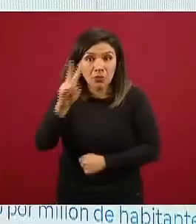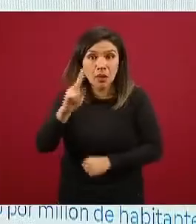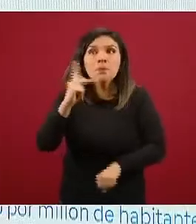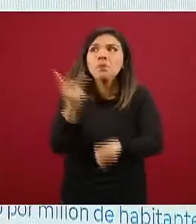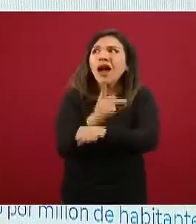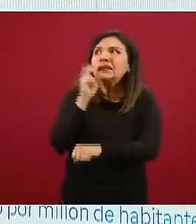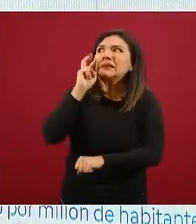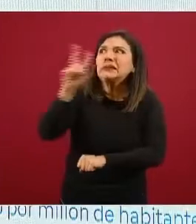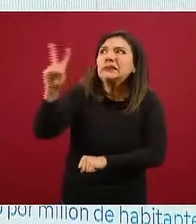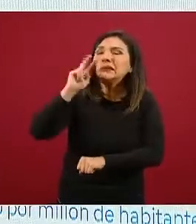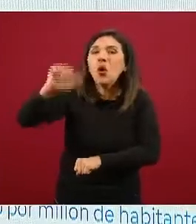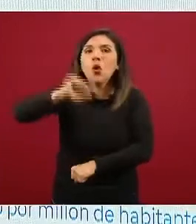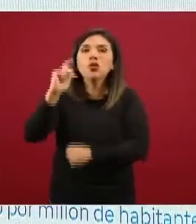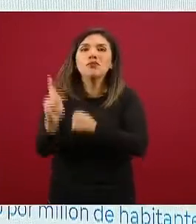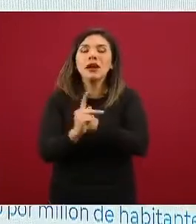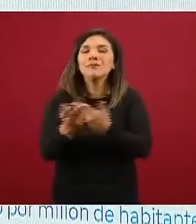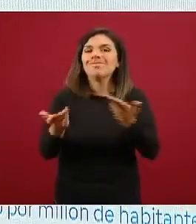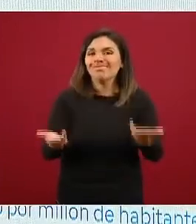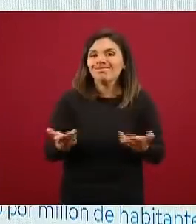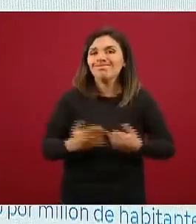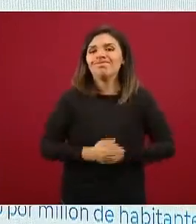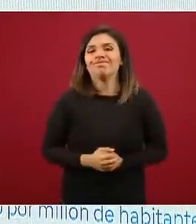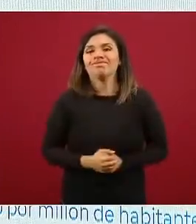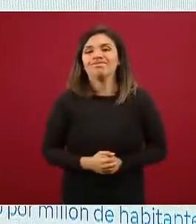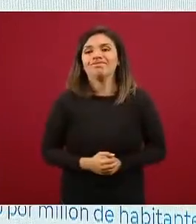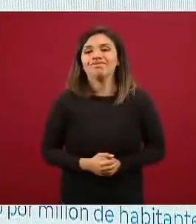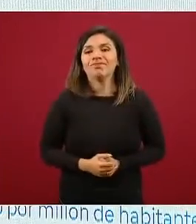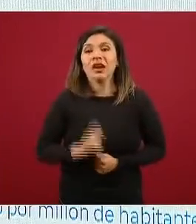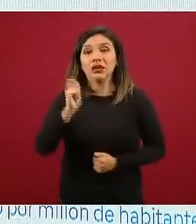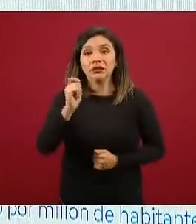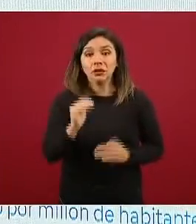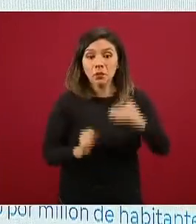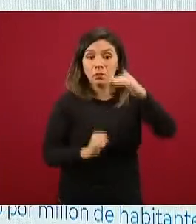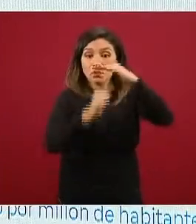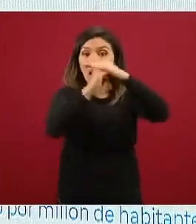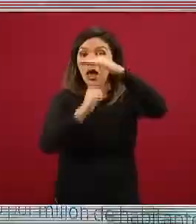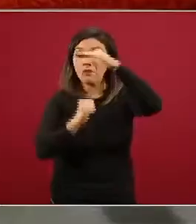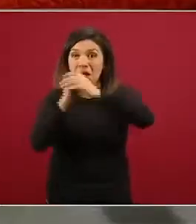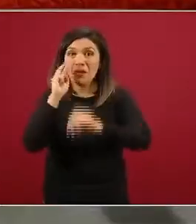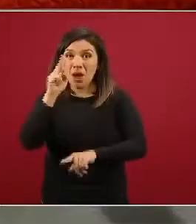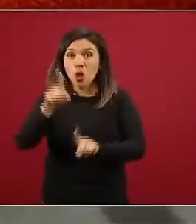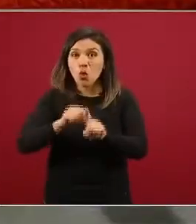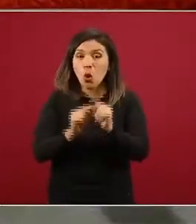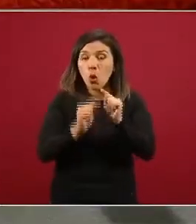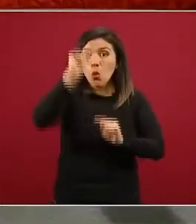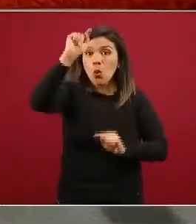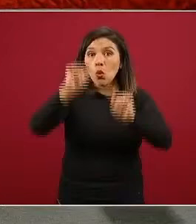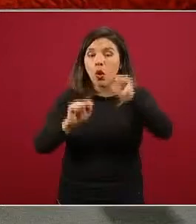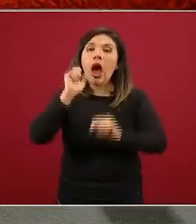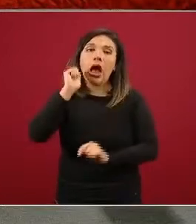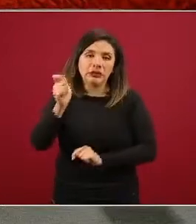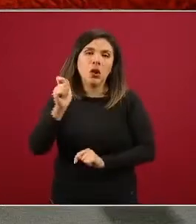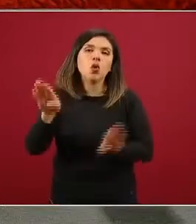ocurrió en otros países. Y es la altura de esta línea, es lo que